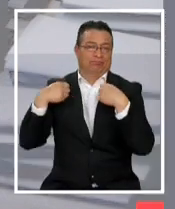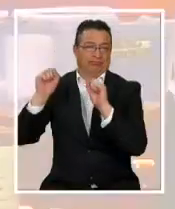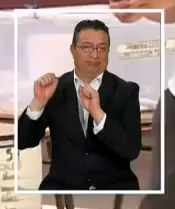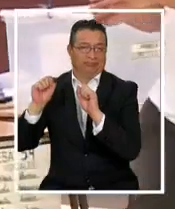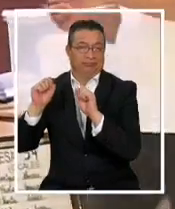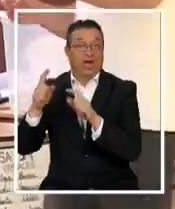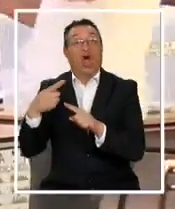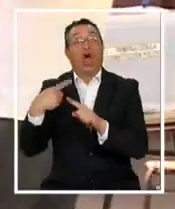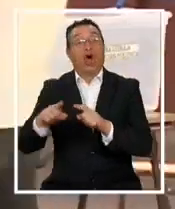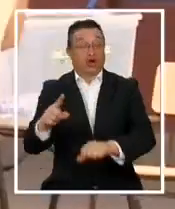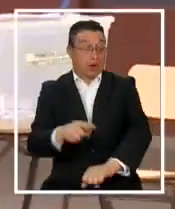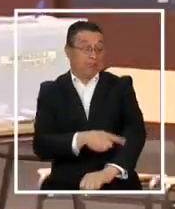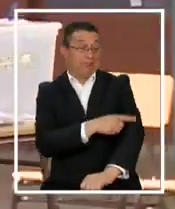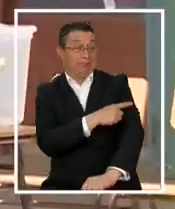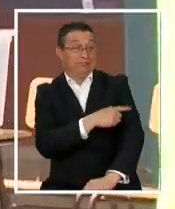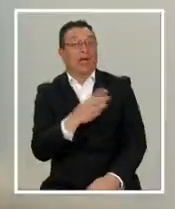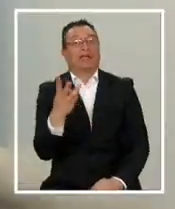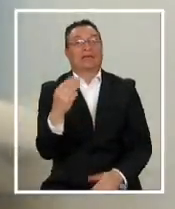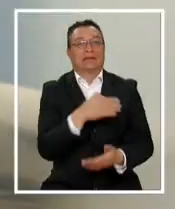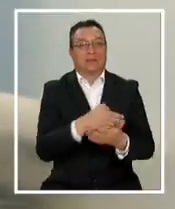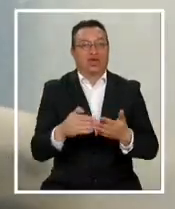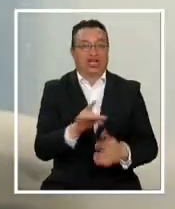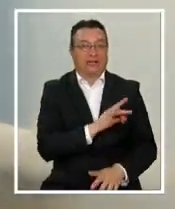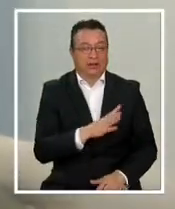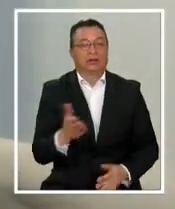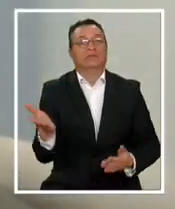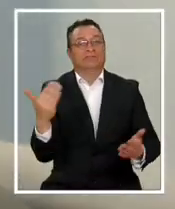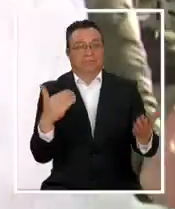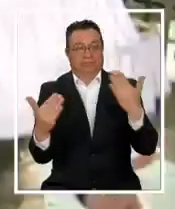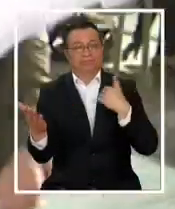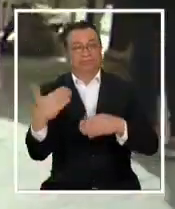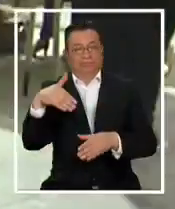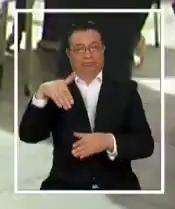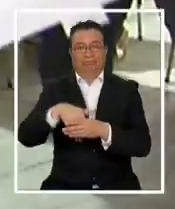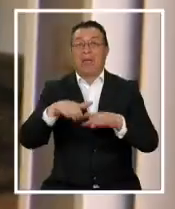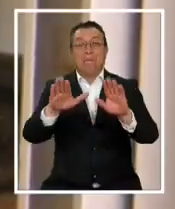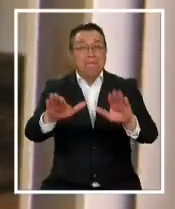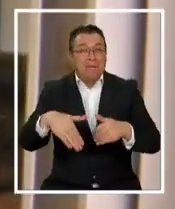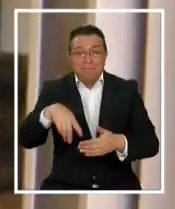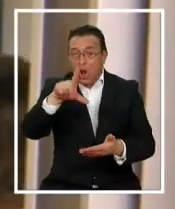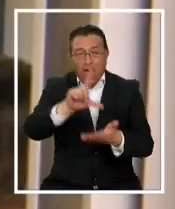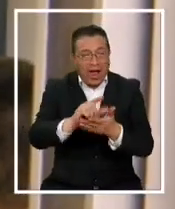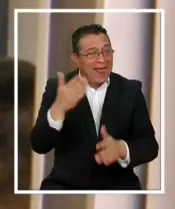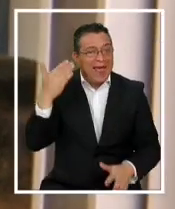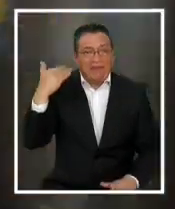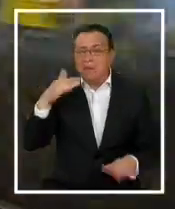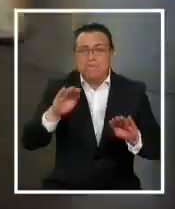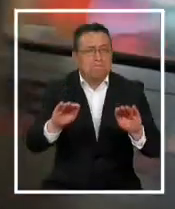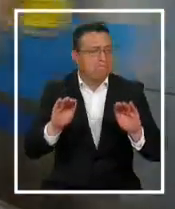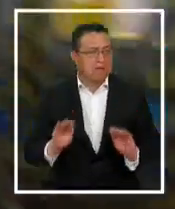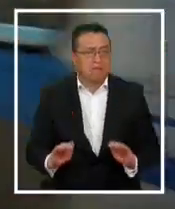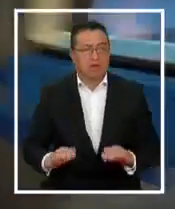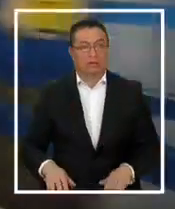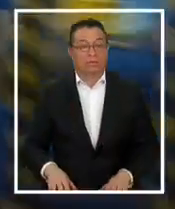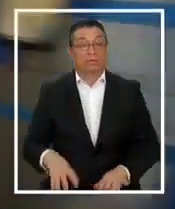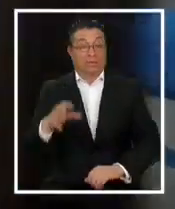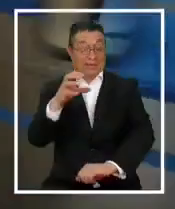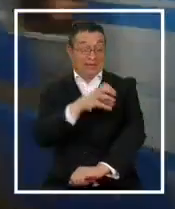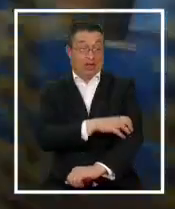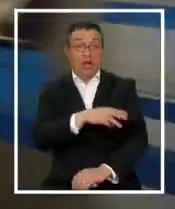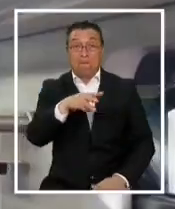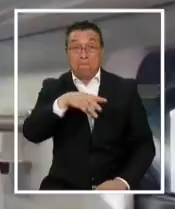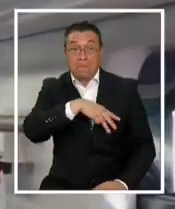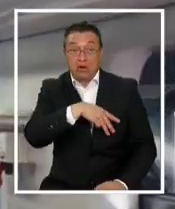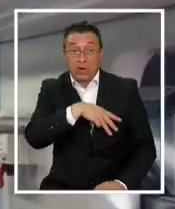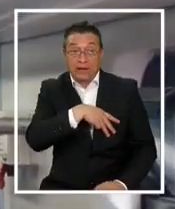resto del país son más de 13 millones de chilenos los convocados a sufragar en los mismos locales de la última votación. En la región